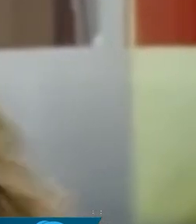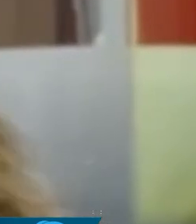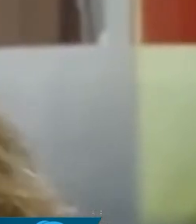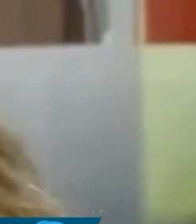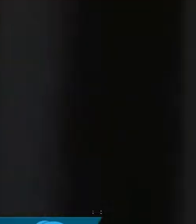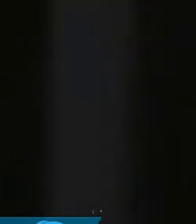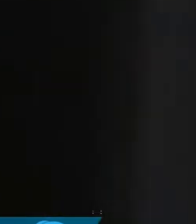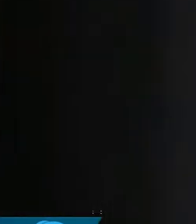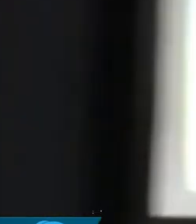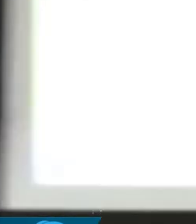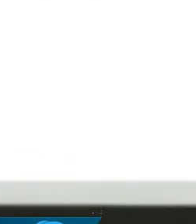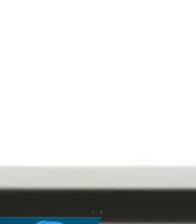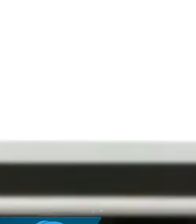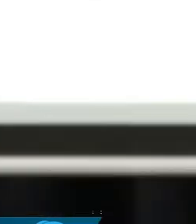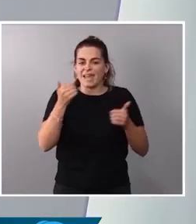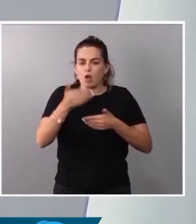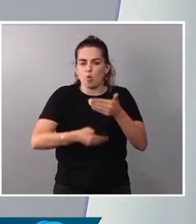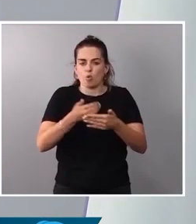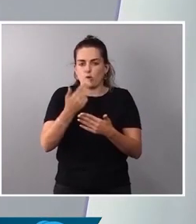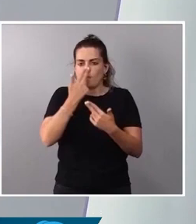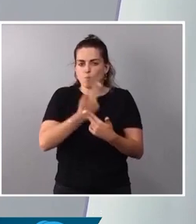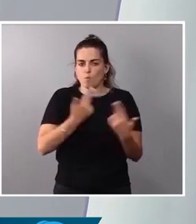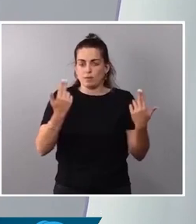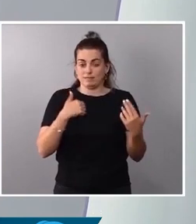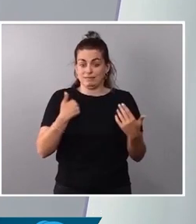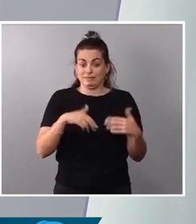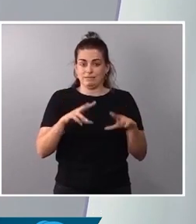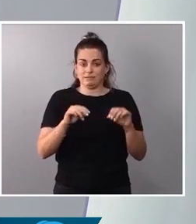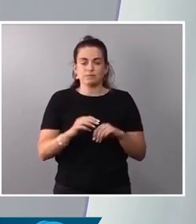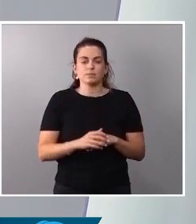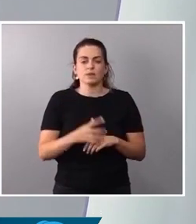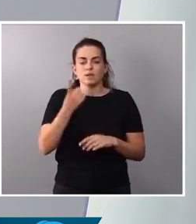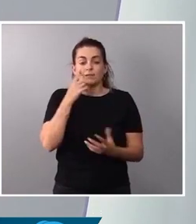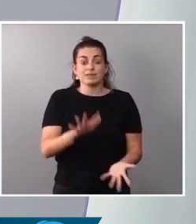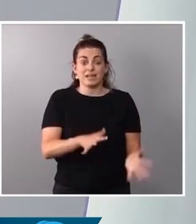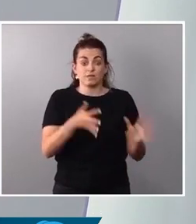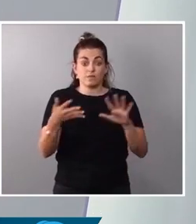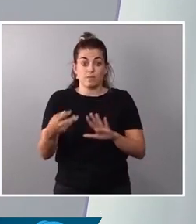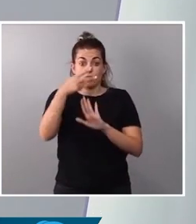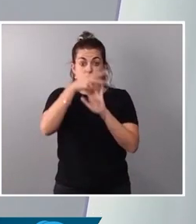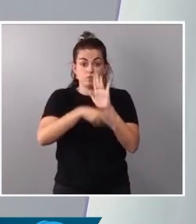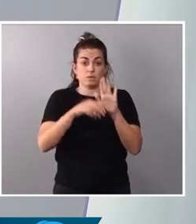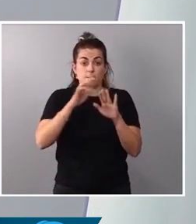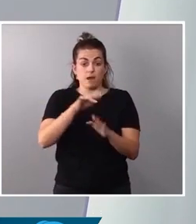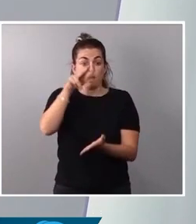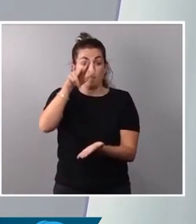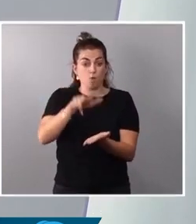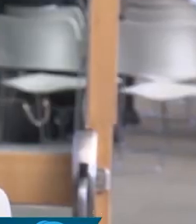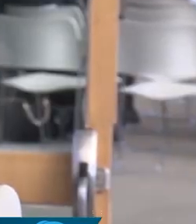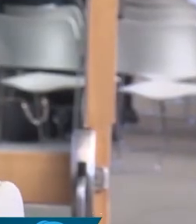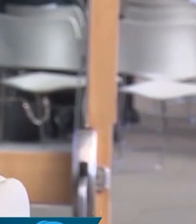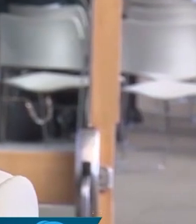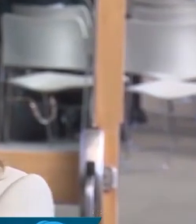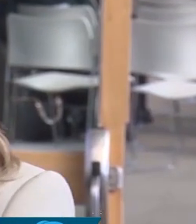luego, sobre todo, las consecuencias. Yo insisto, los riesgos, que es de lo que nadie habla, de limitar los precios. Estamos hablando de que